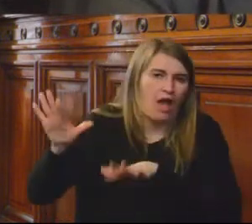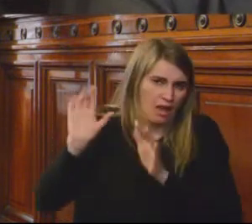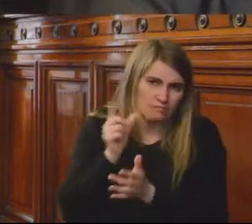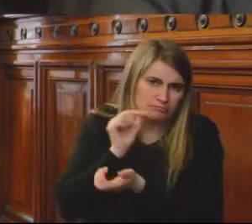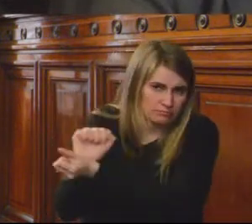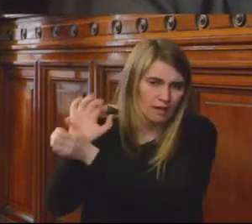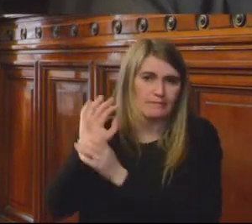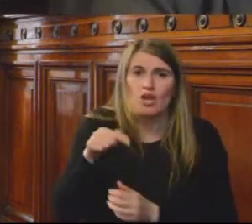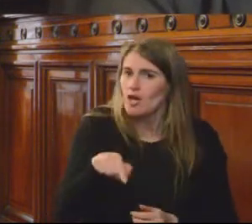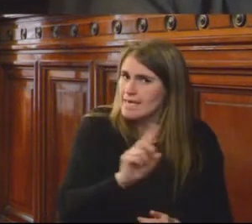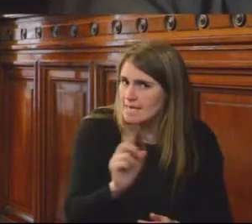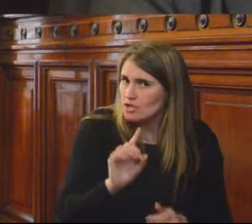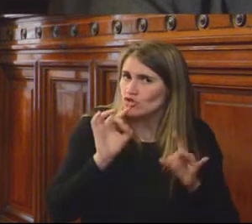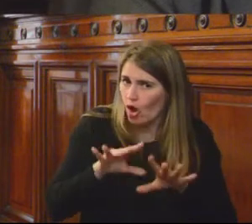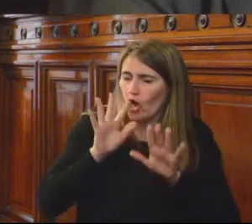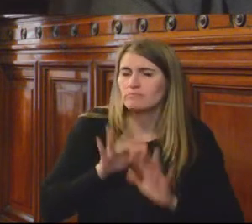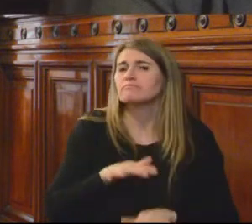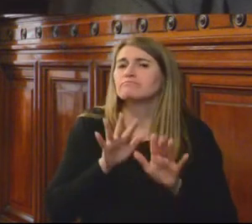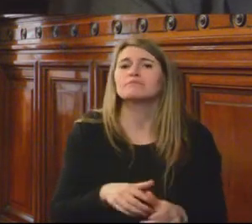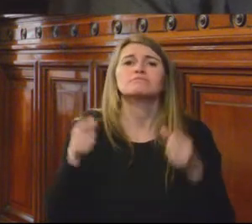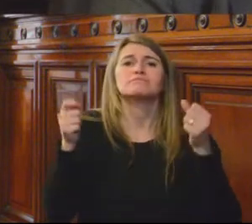protestar contra el gobierno.